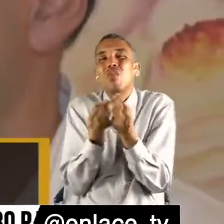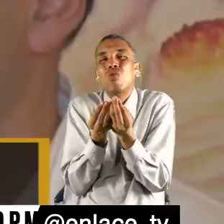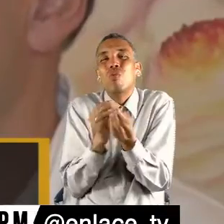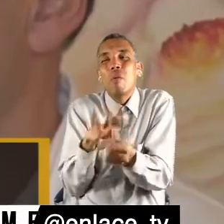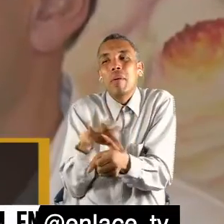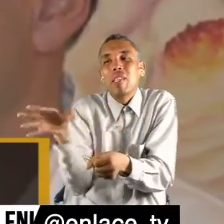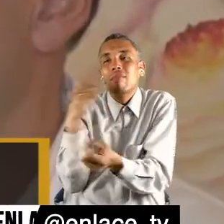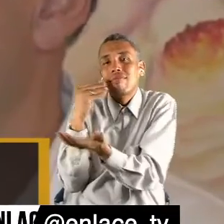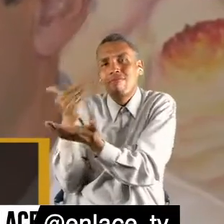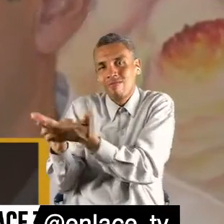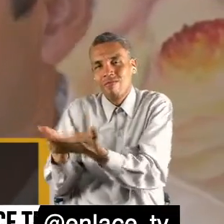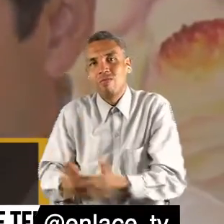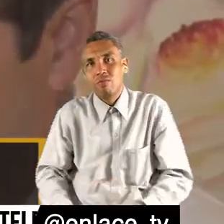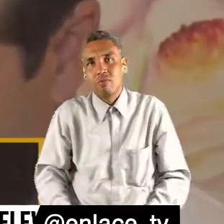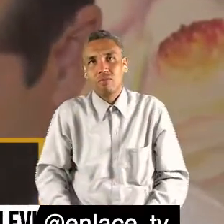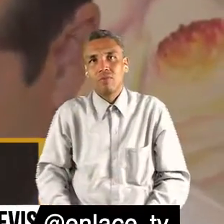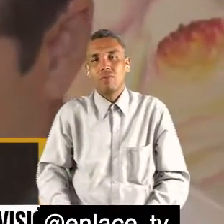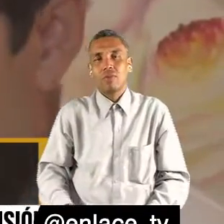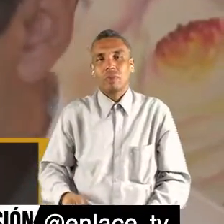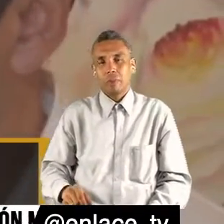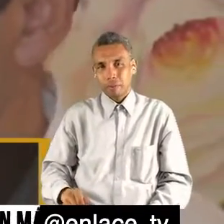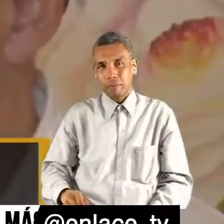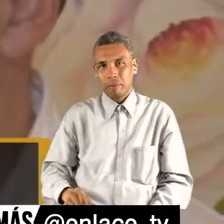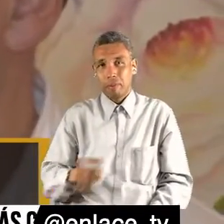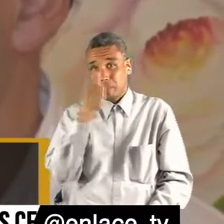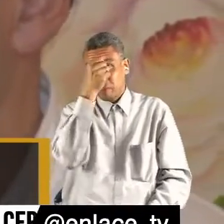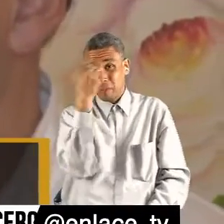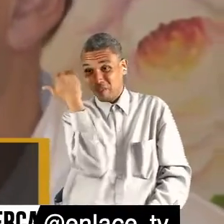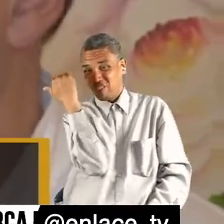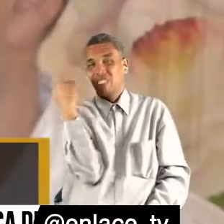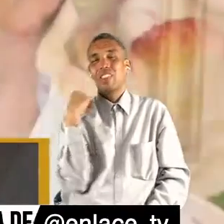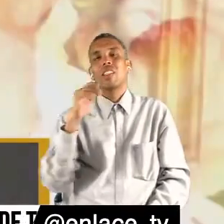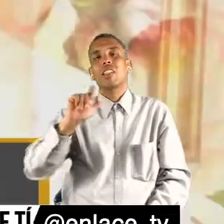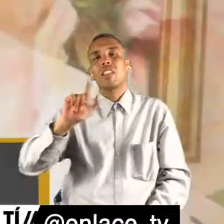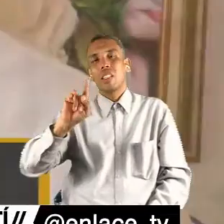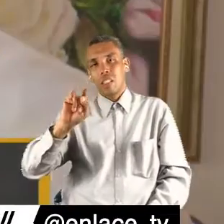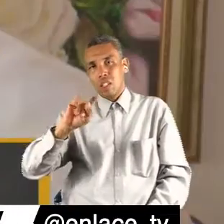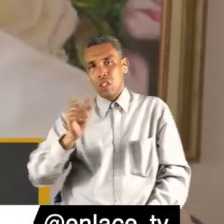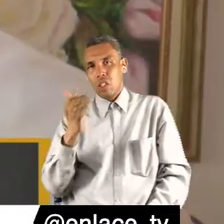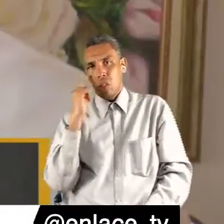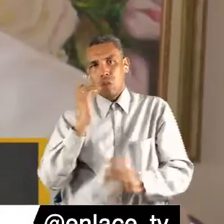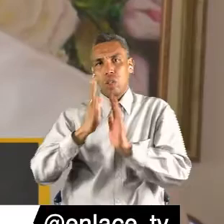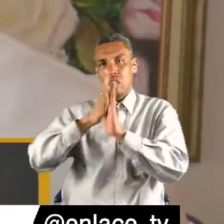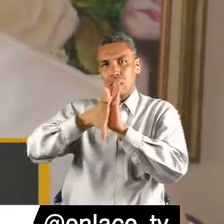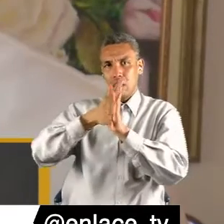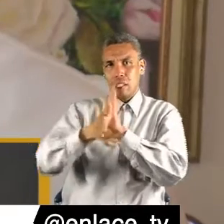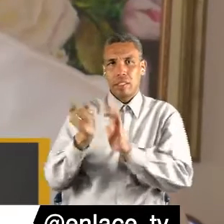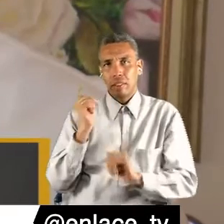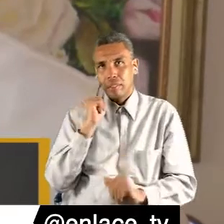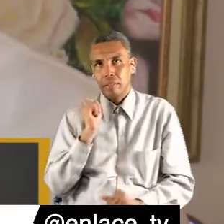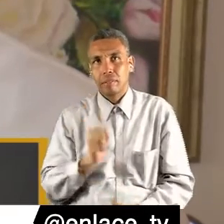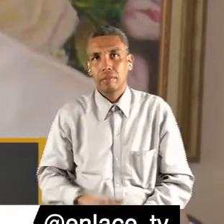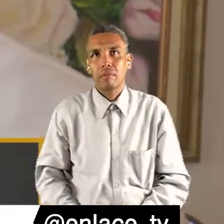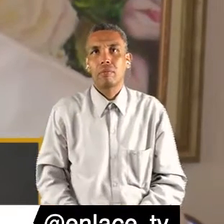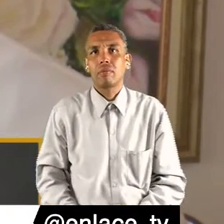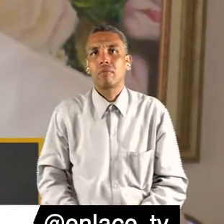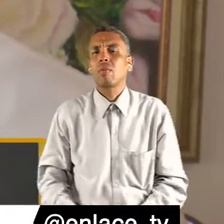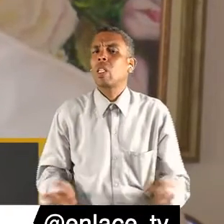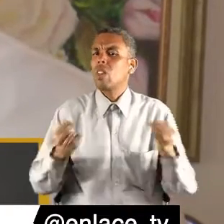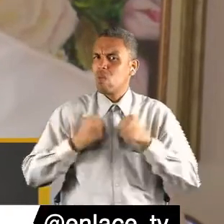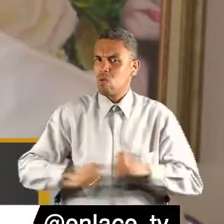propio hizo el domingo en horas de la tarde el director nacional de Fiscalías, Luis González, tío de Carlos Andrés. Andrés González Mebarak continúa luchando por su